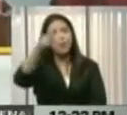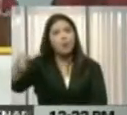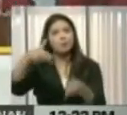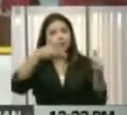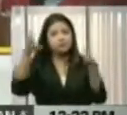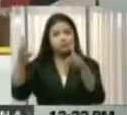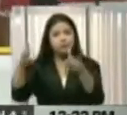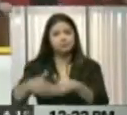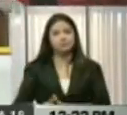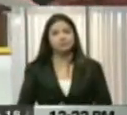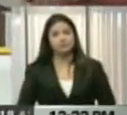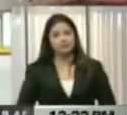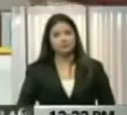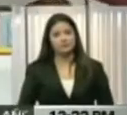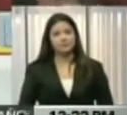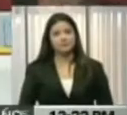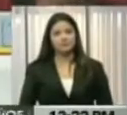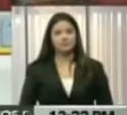Nacional.